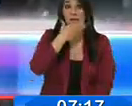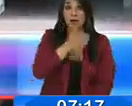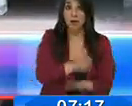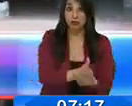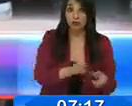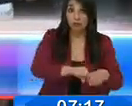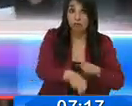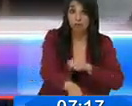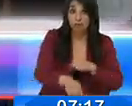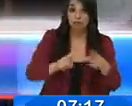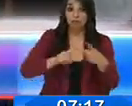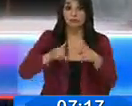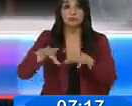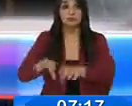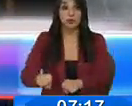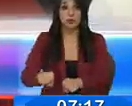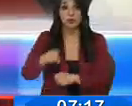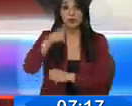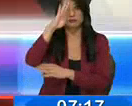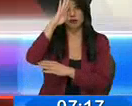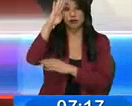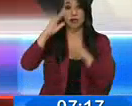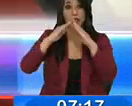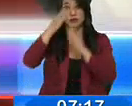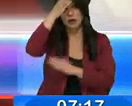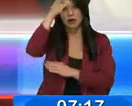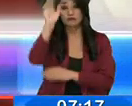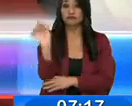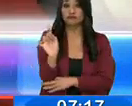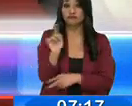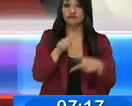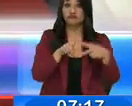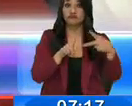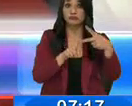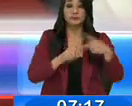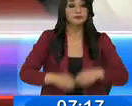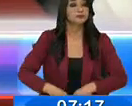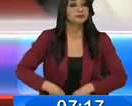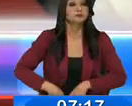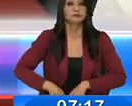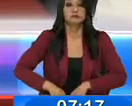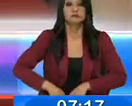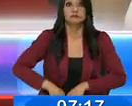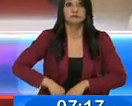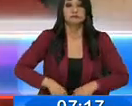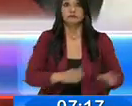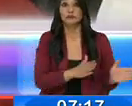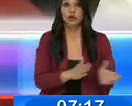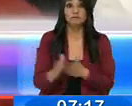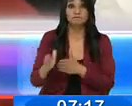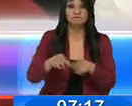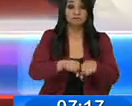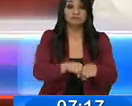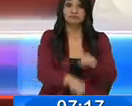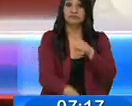de policías en la Casa de la Cultura. ¿Quiénes organizaron corte de agua? No sé.